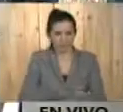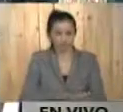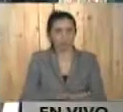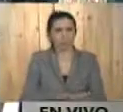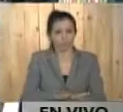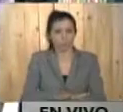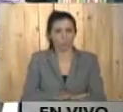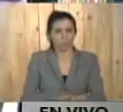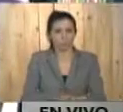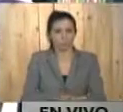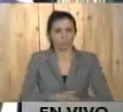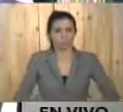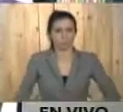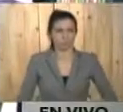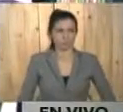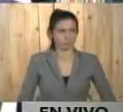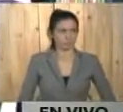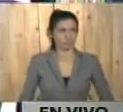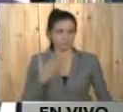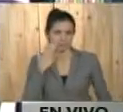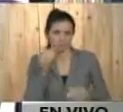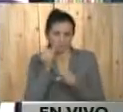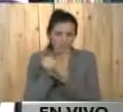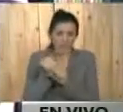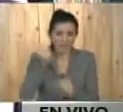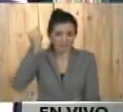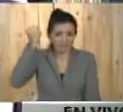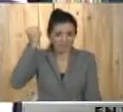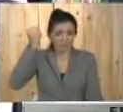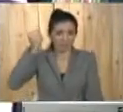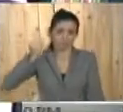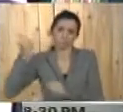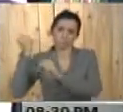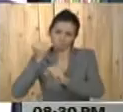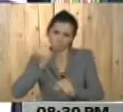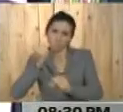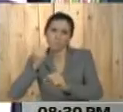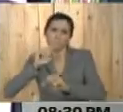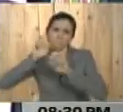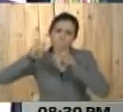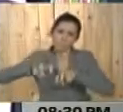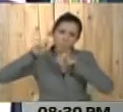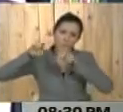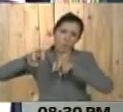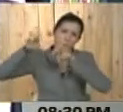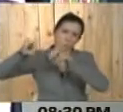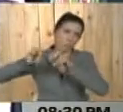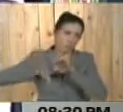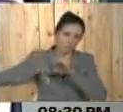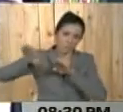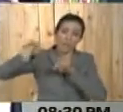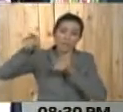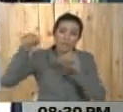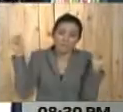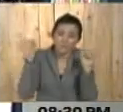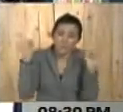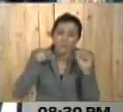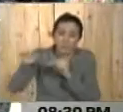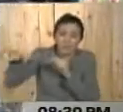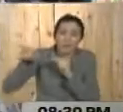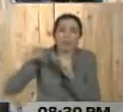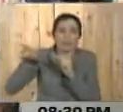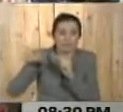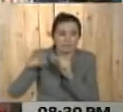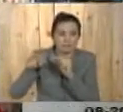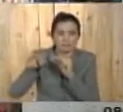más. Bueno, esos llaneros que tú ves ahí con esa lanza, subieron por los páramos de lo que hoy es Colombia, y había